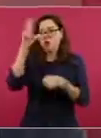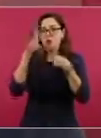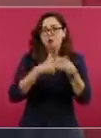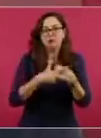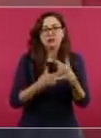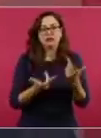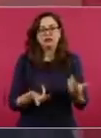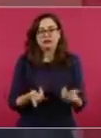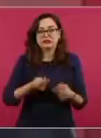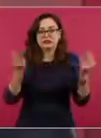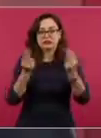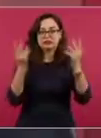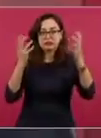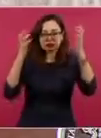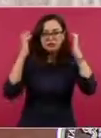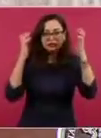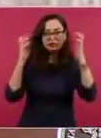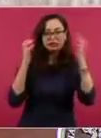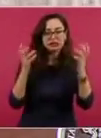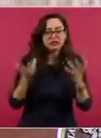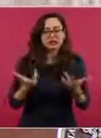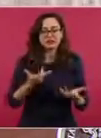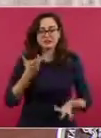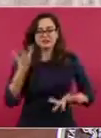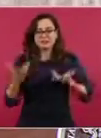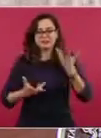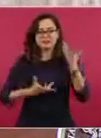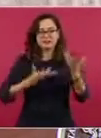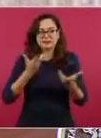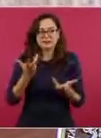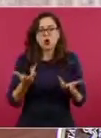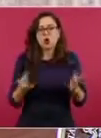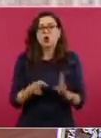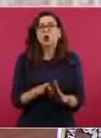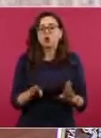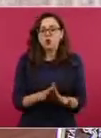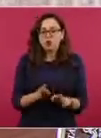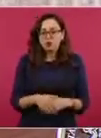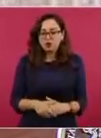y peor que eso, los que están ahí